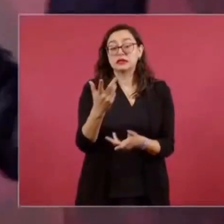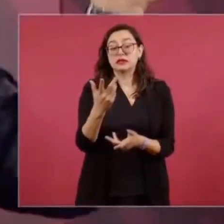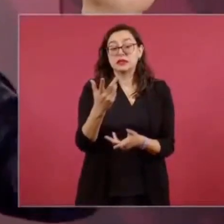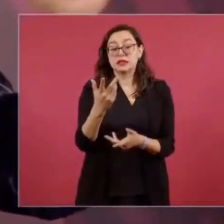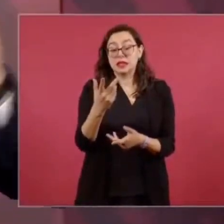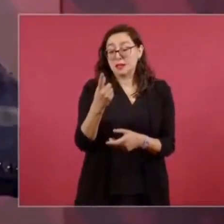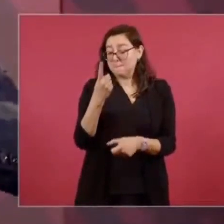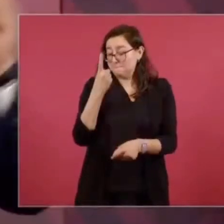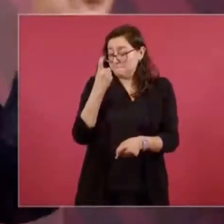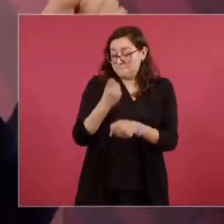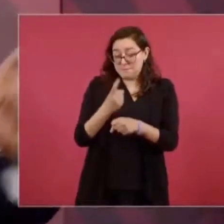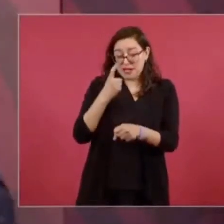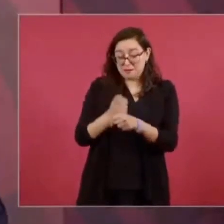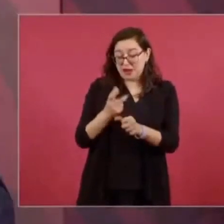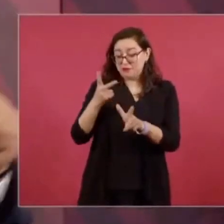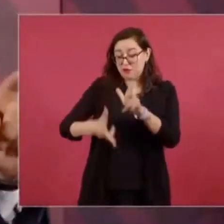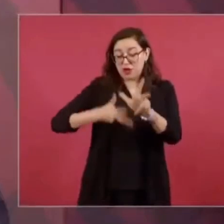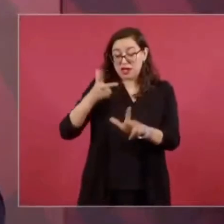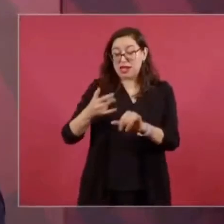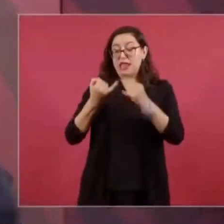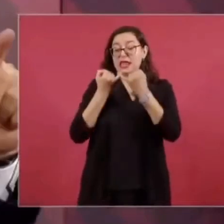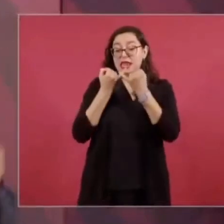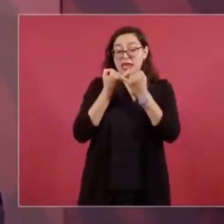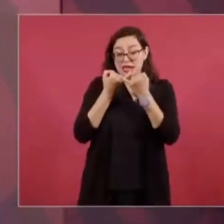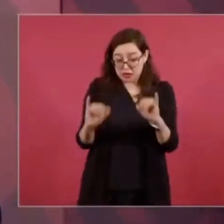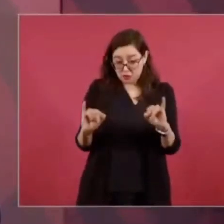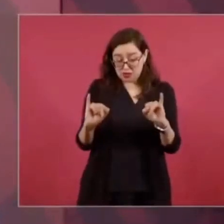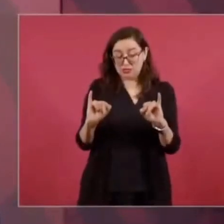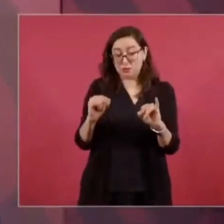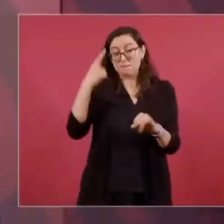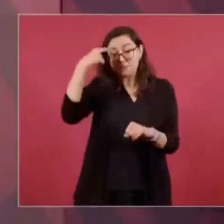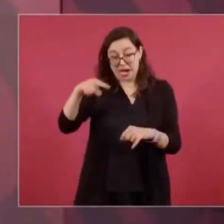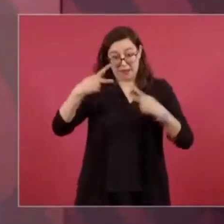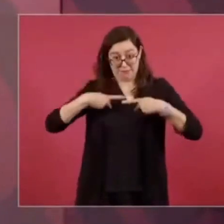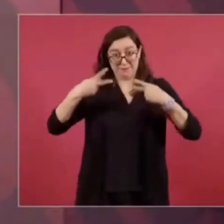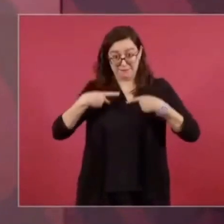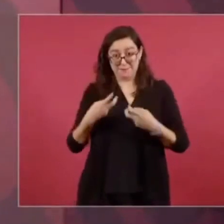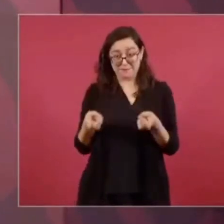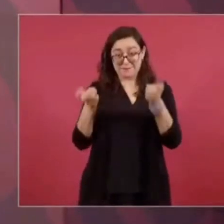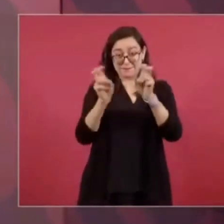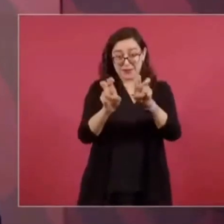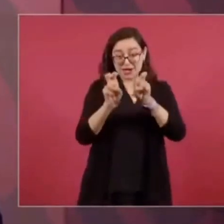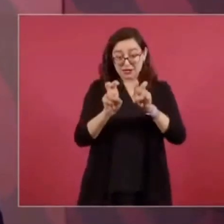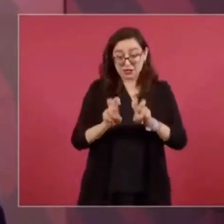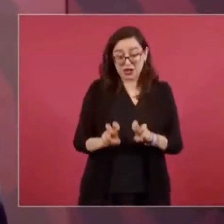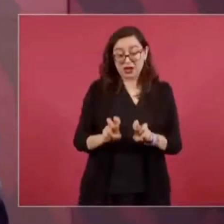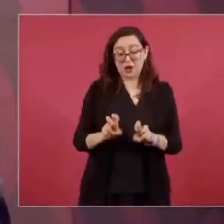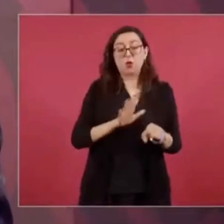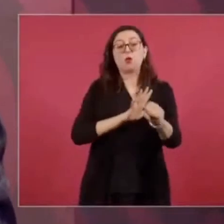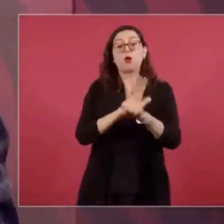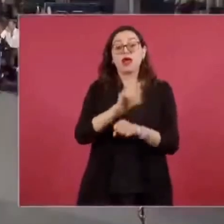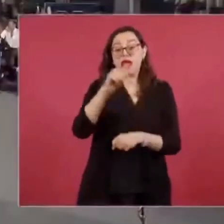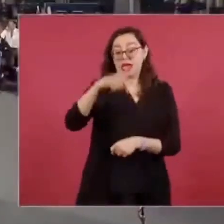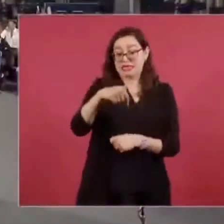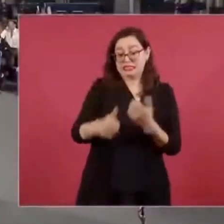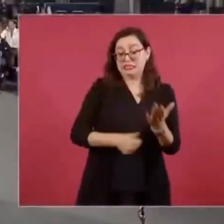se inauguró de pasajeros fue el ferrocarril de la Ciudad de México a